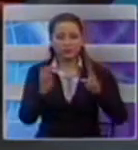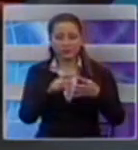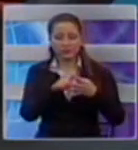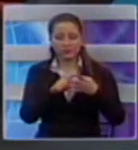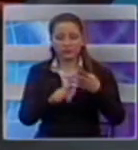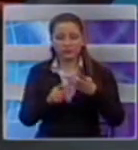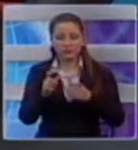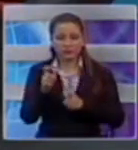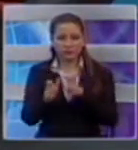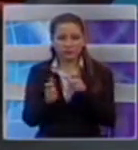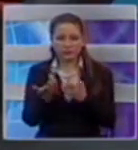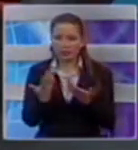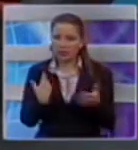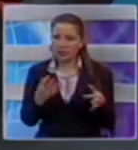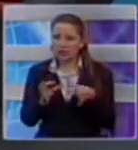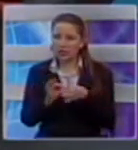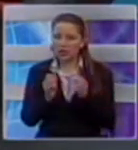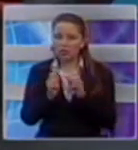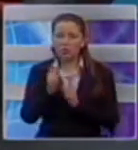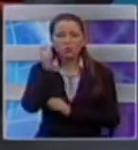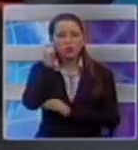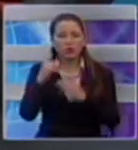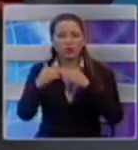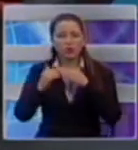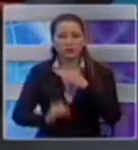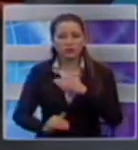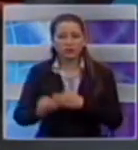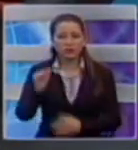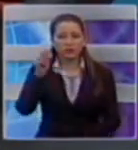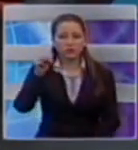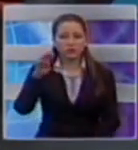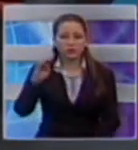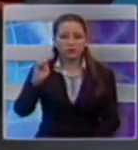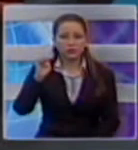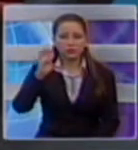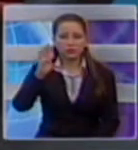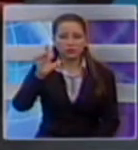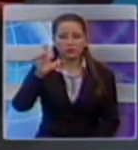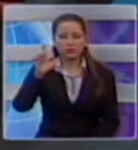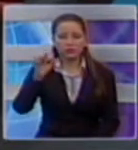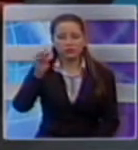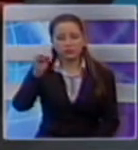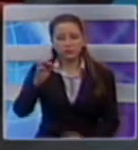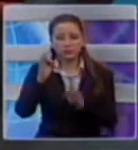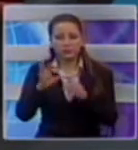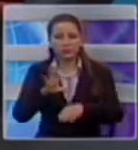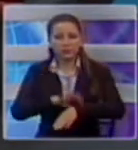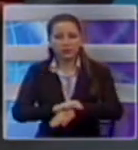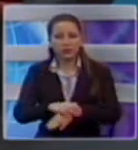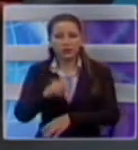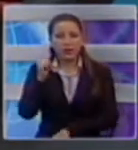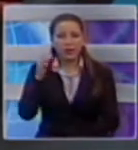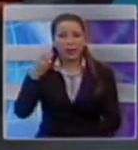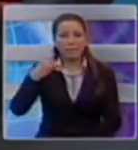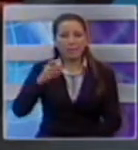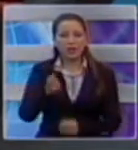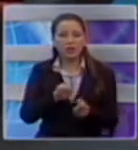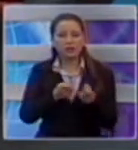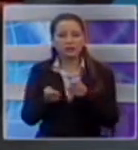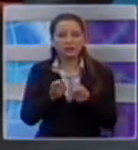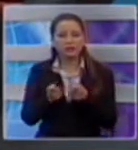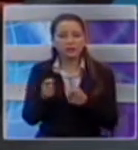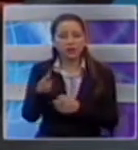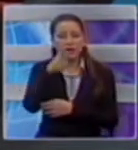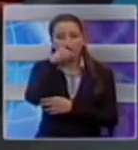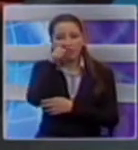4 personas presuntamente vinculadas con la muerte de la menor de edad, Anabel Estefanía M., fueron detenidas este miércoles en el operativo ejecutado